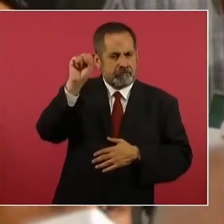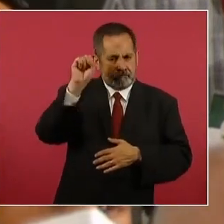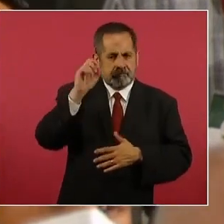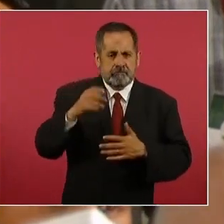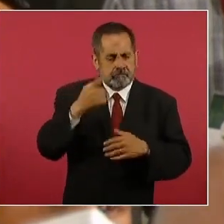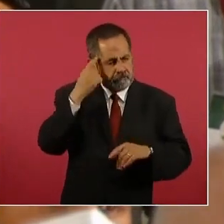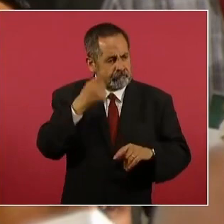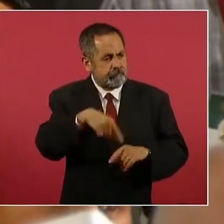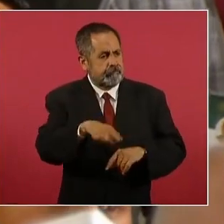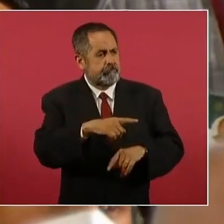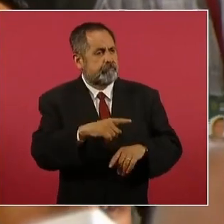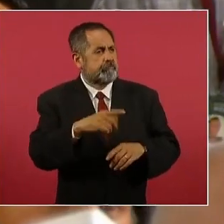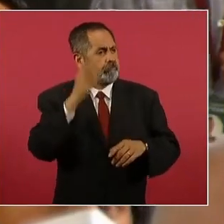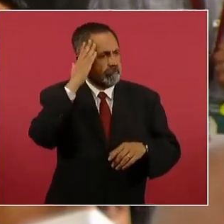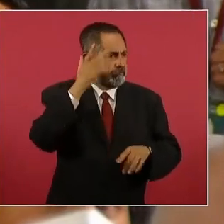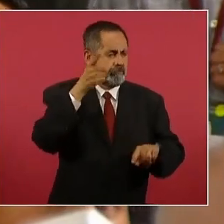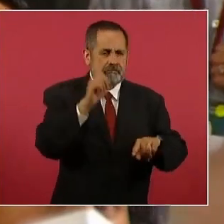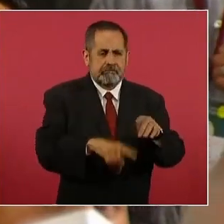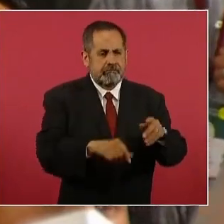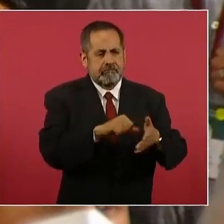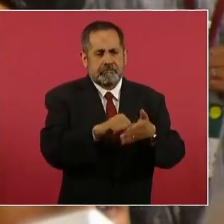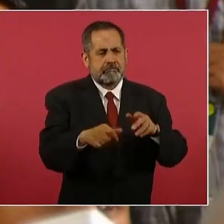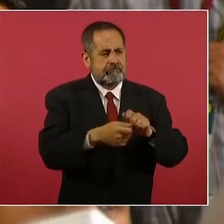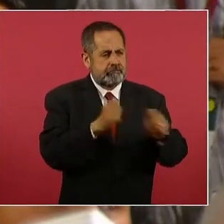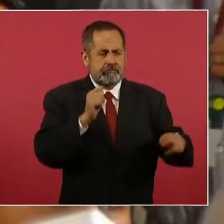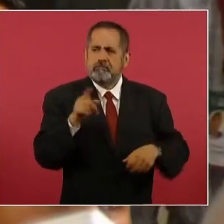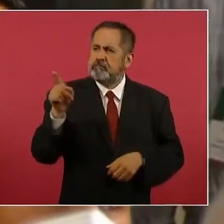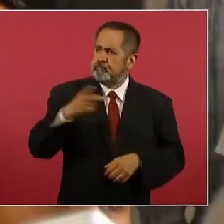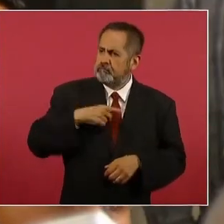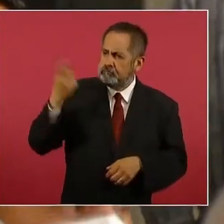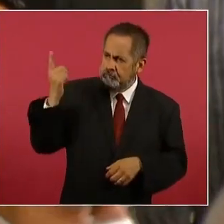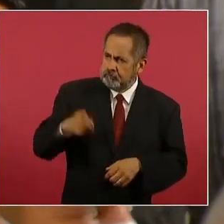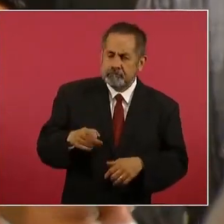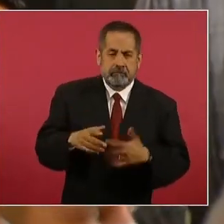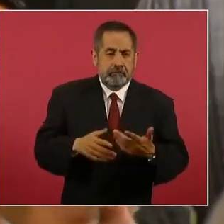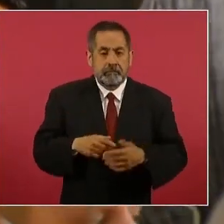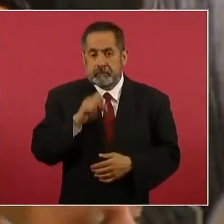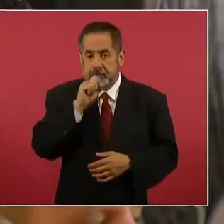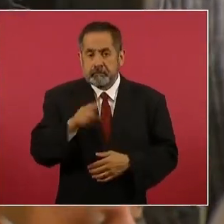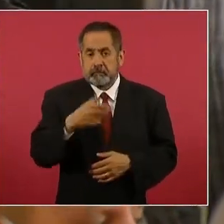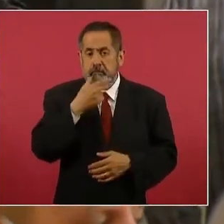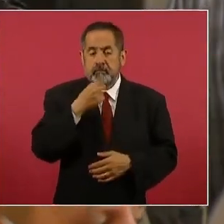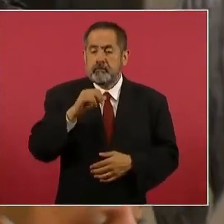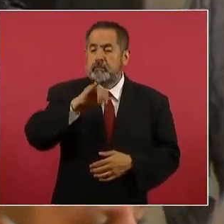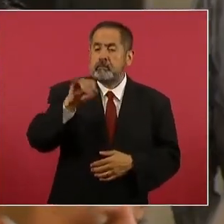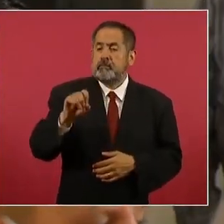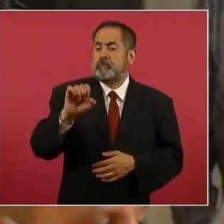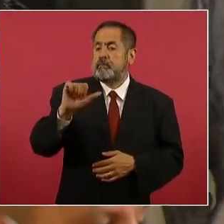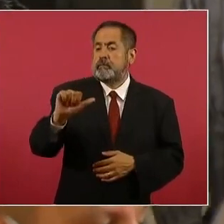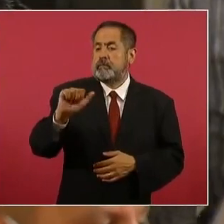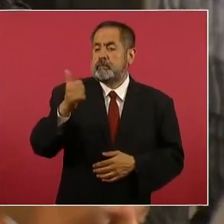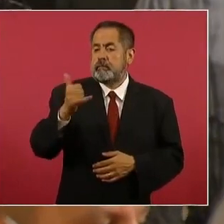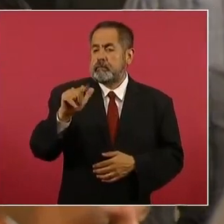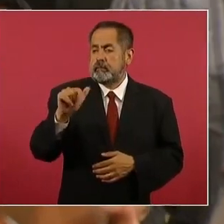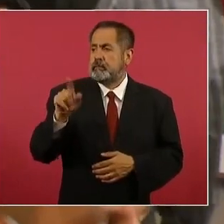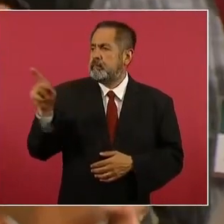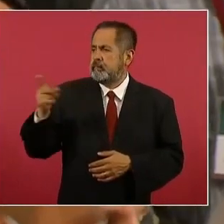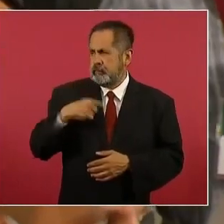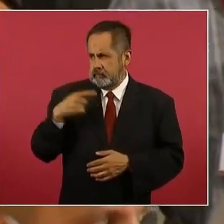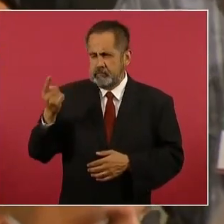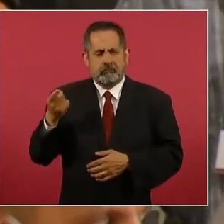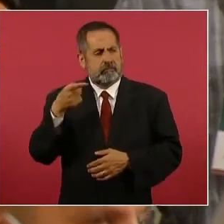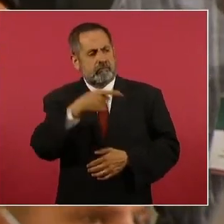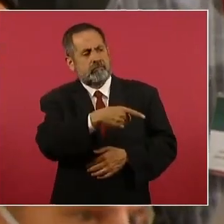revocación de dirigencias como usted lo ordenó. Y el mismo Joel Ayala le pide se sancione a